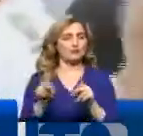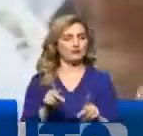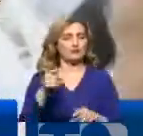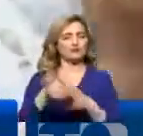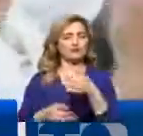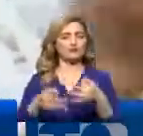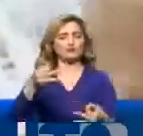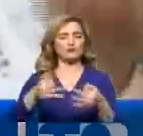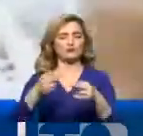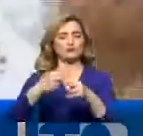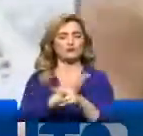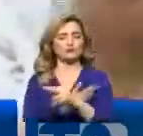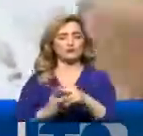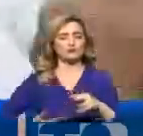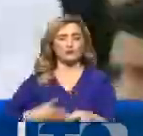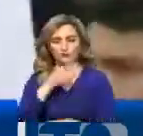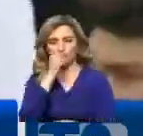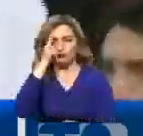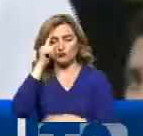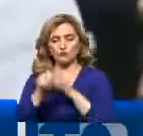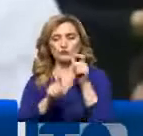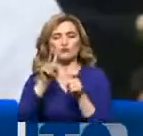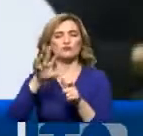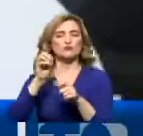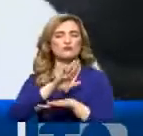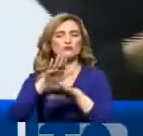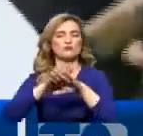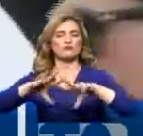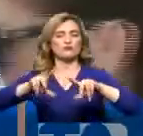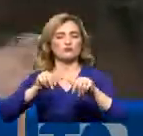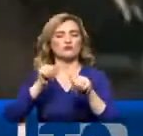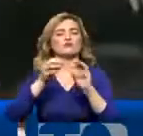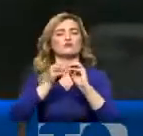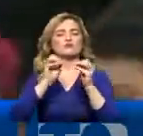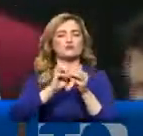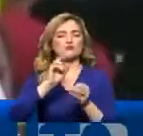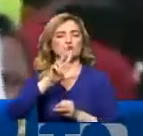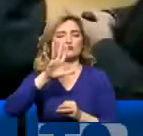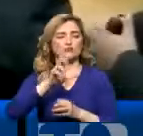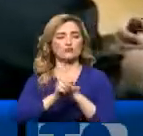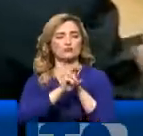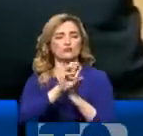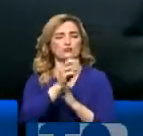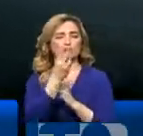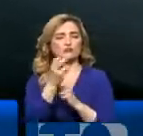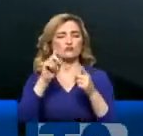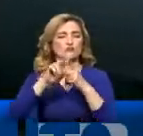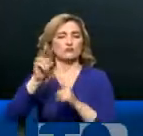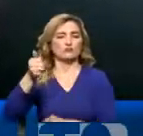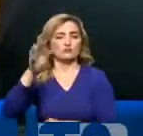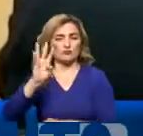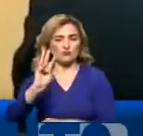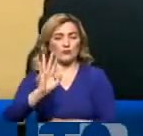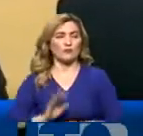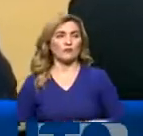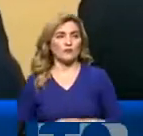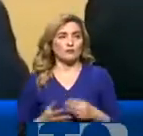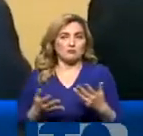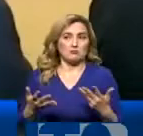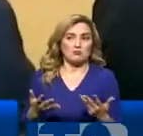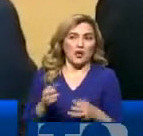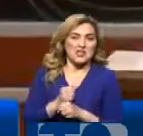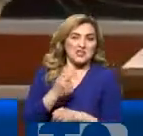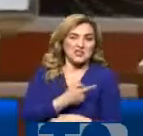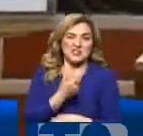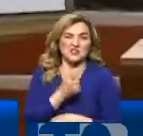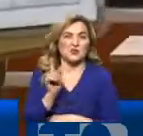presidente rafael correa y de otras 20 personas dentro del caso sobornos 2012 2016 pero podría no realizarse ese